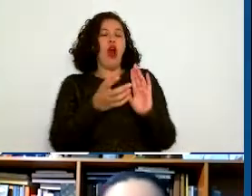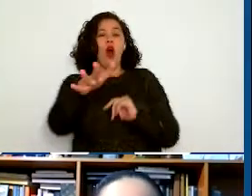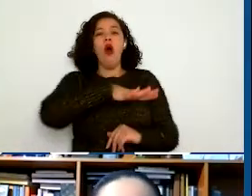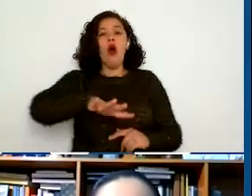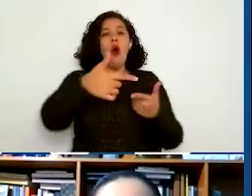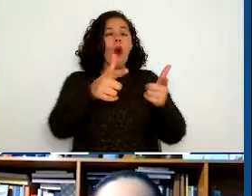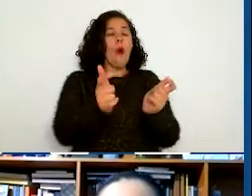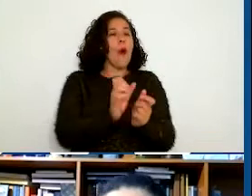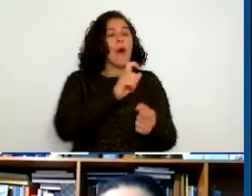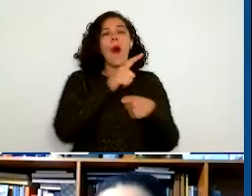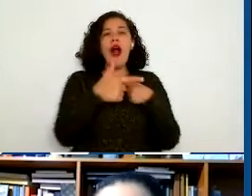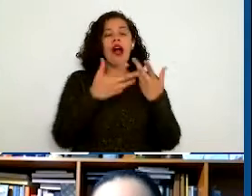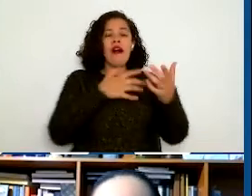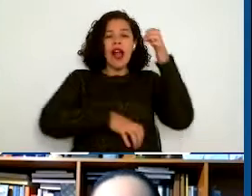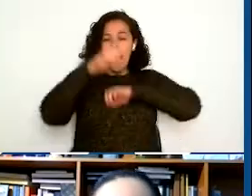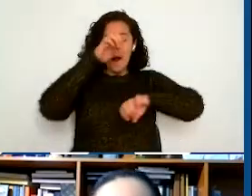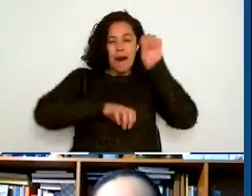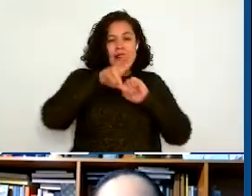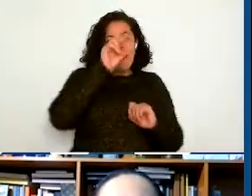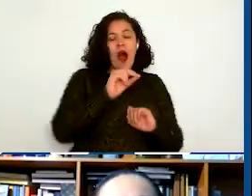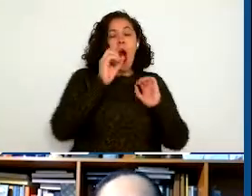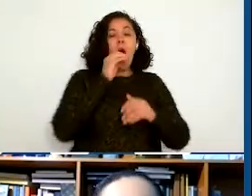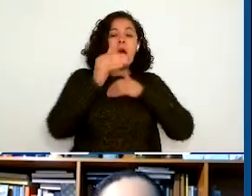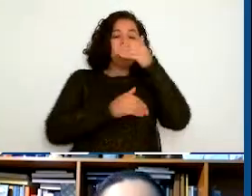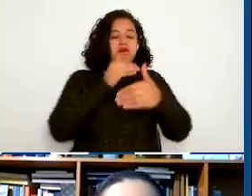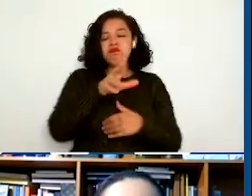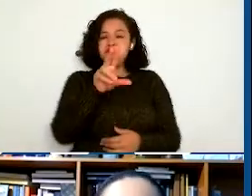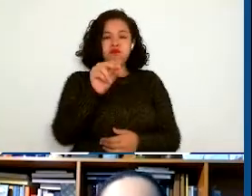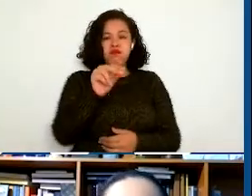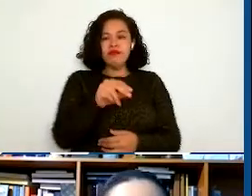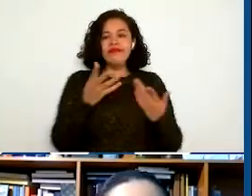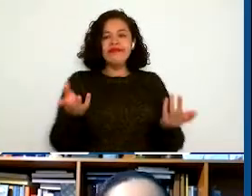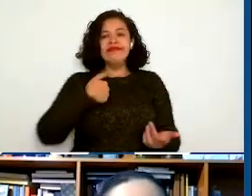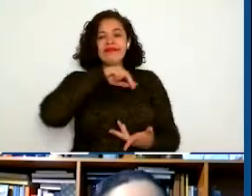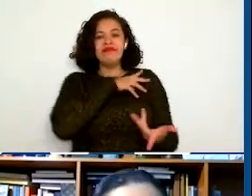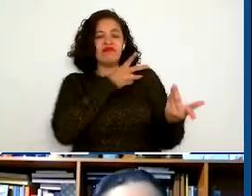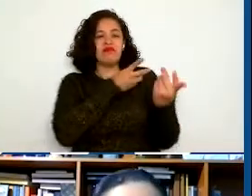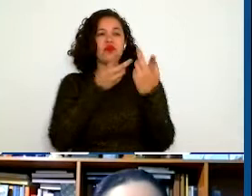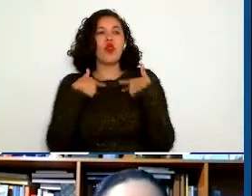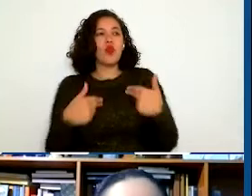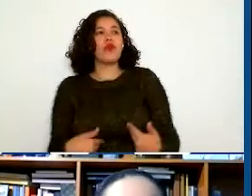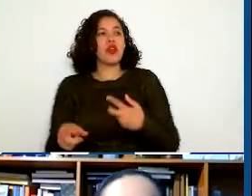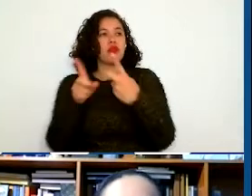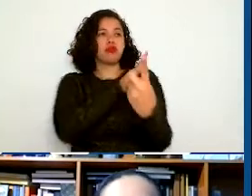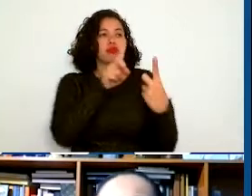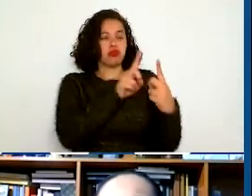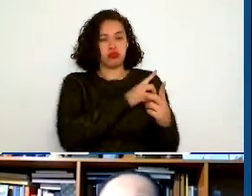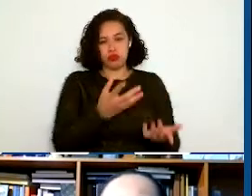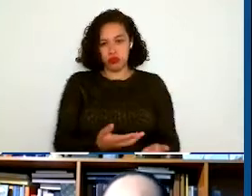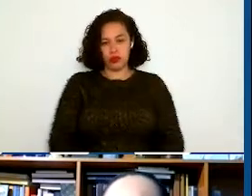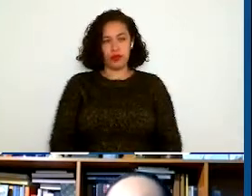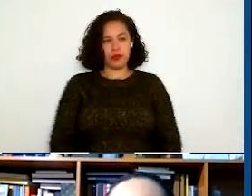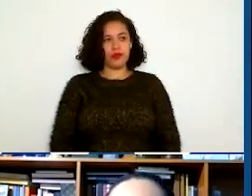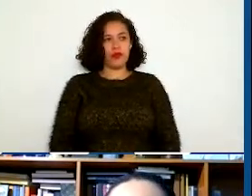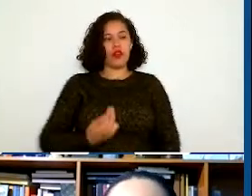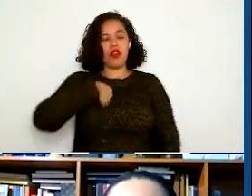empresa o necesariamente un proceso, sino hablamos de una interacción humana. ¿Cómo podemos